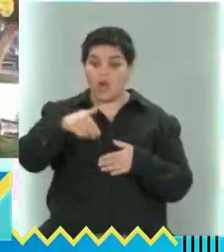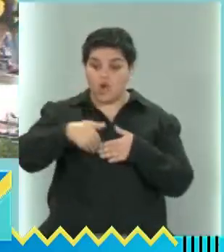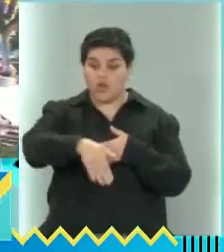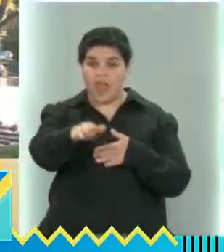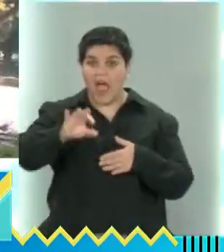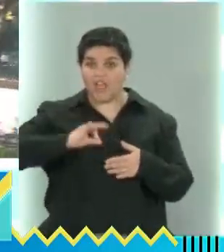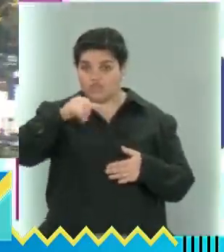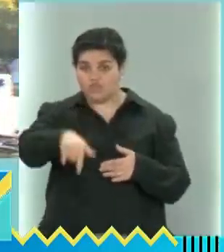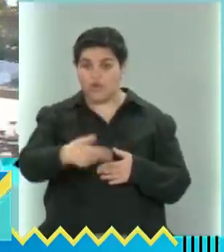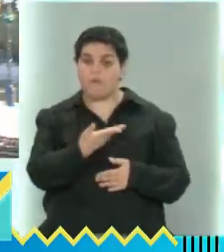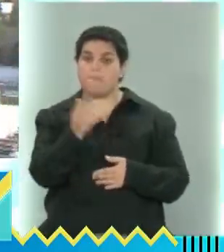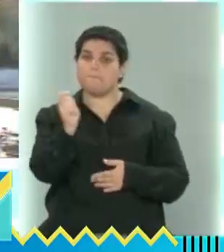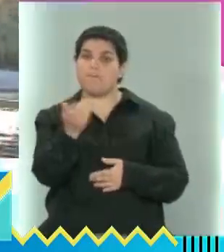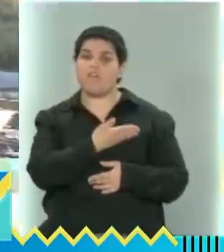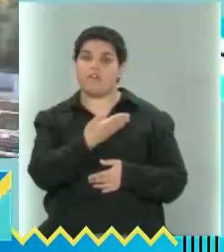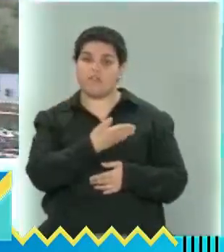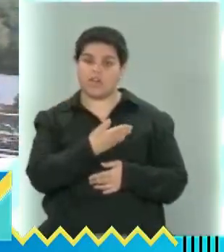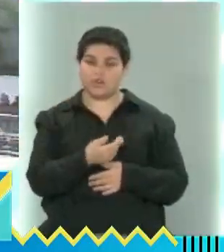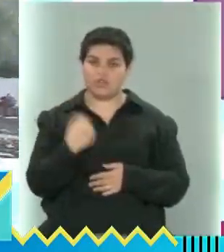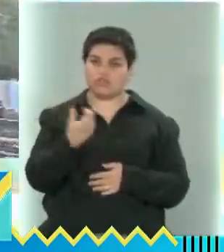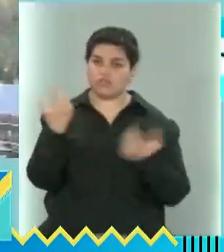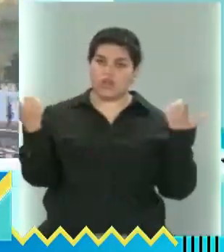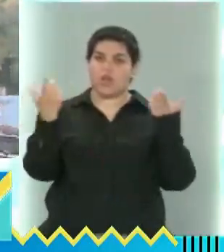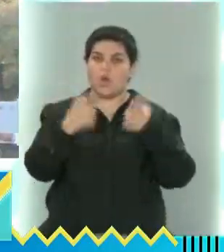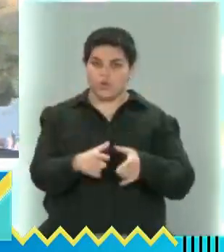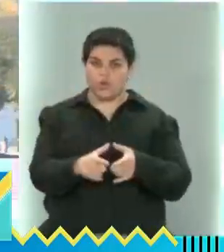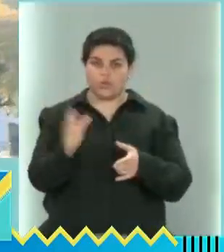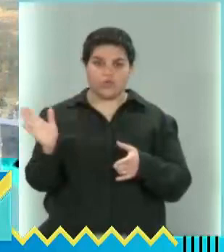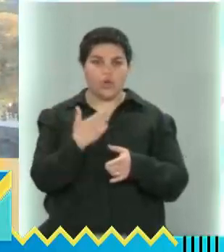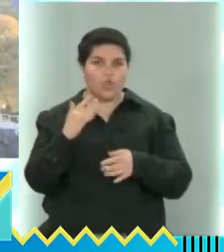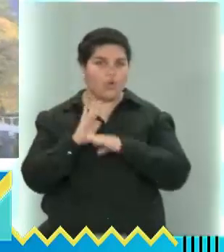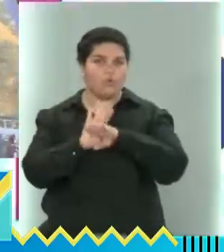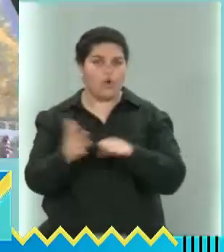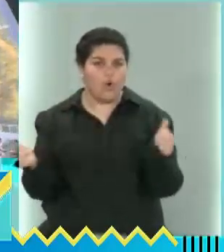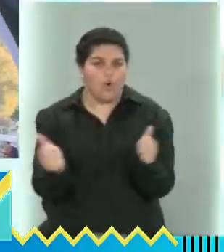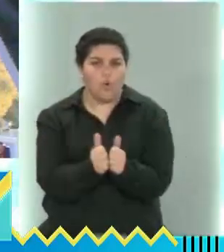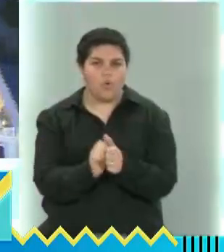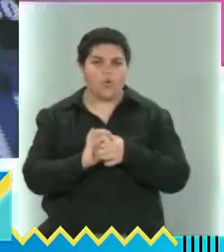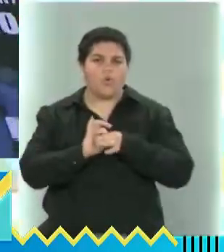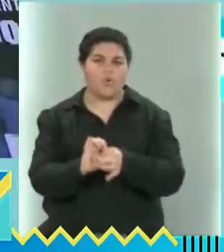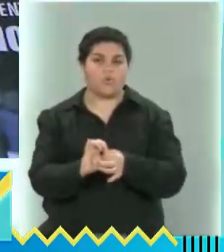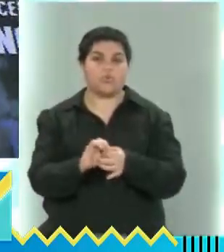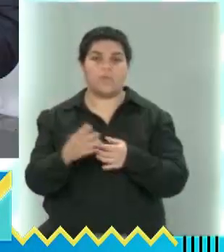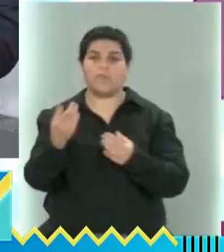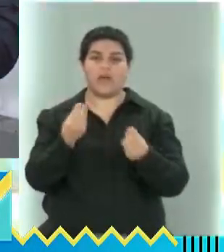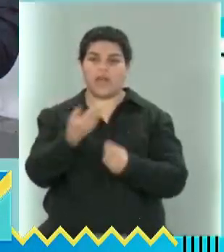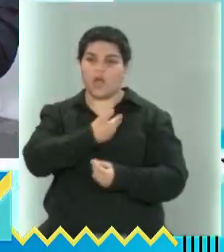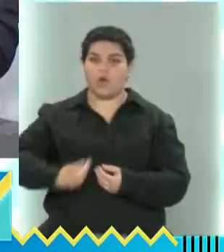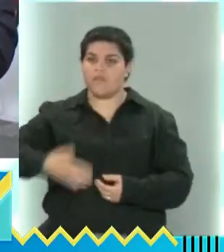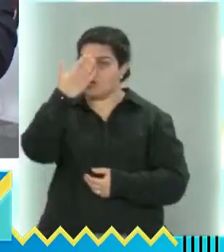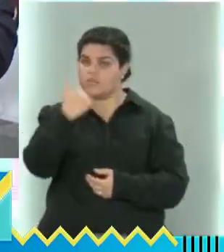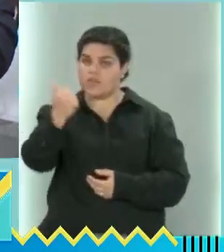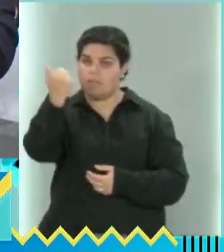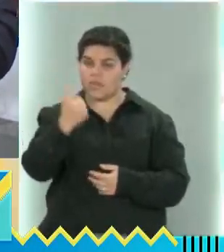en febrero, nos teníamos que reunir y en conjunto presionar para que el gobierno nos convoque a la paritaria. Porque,